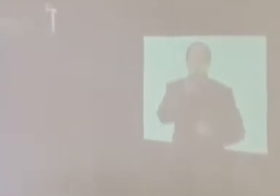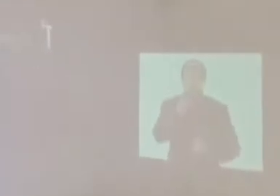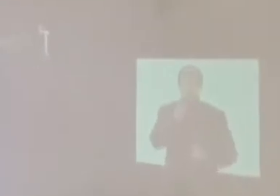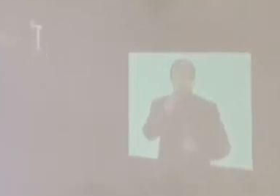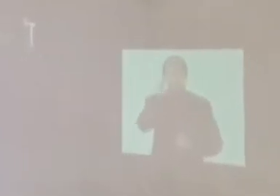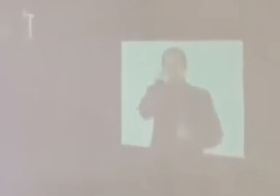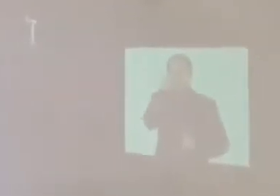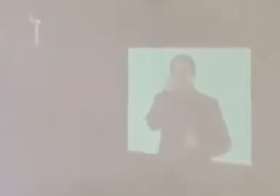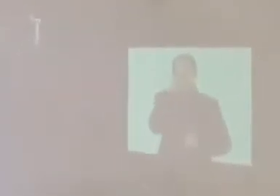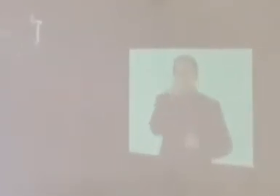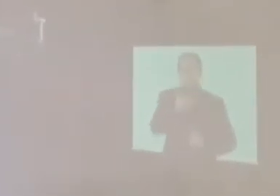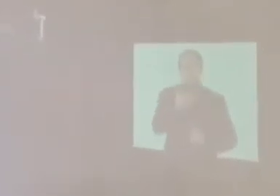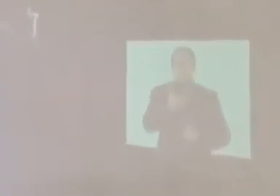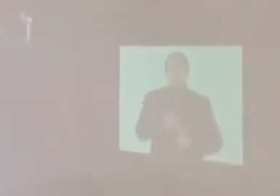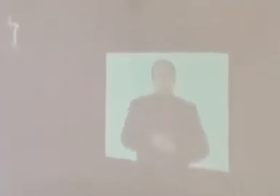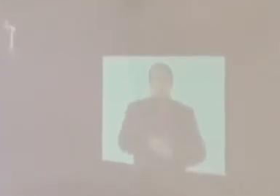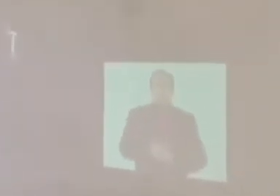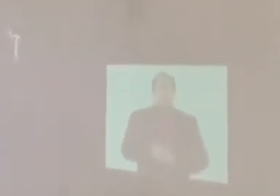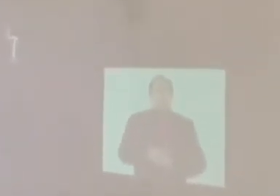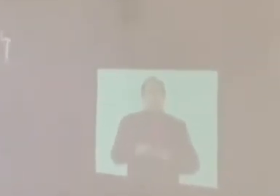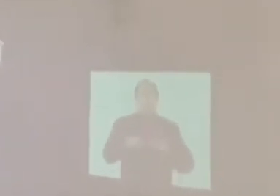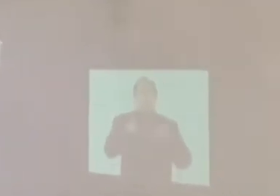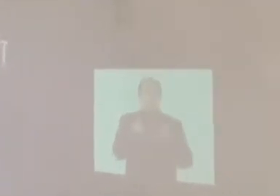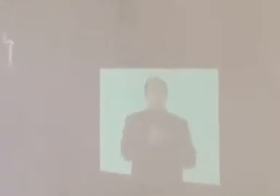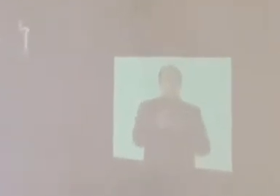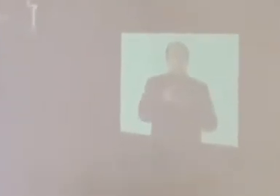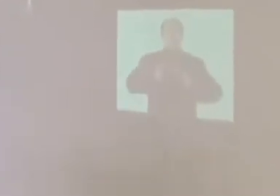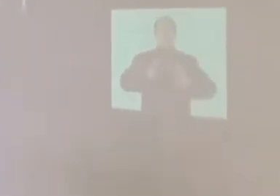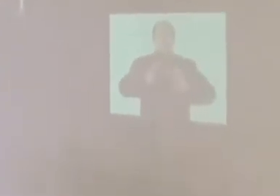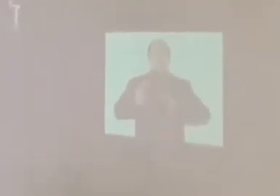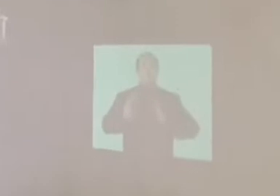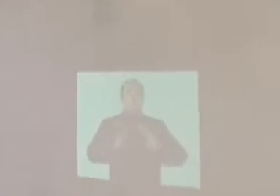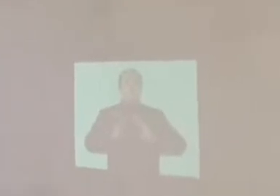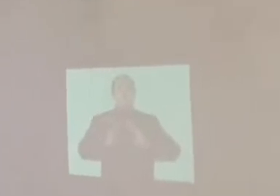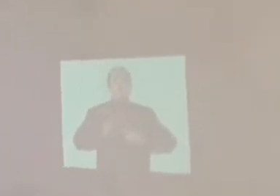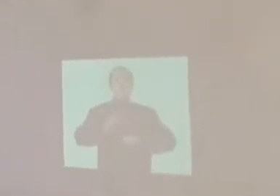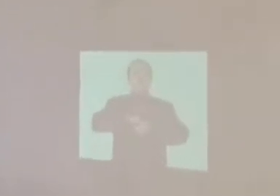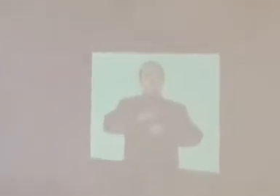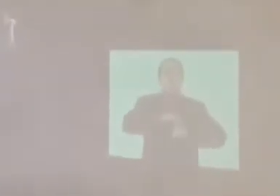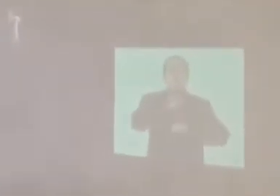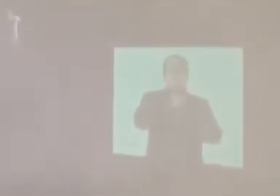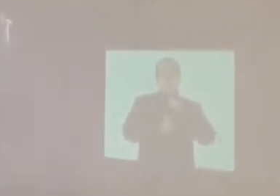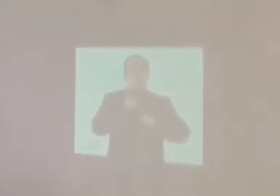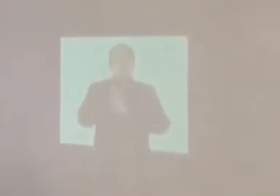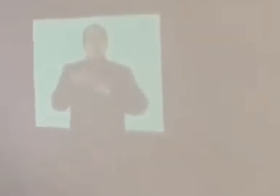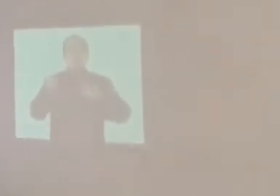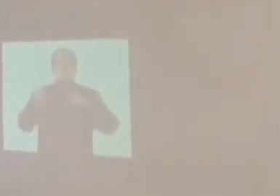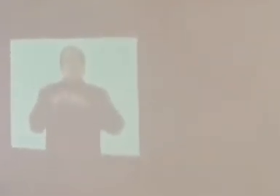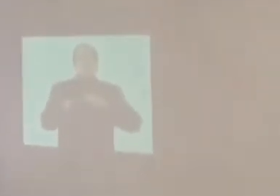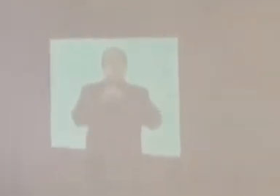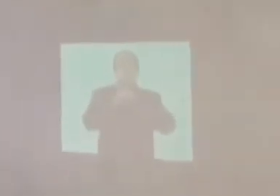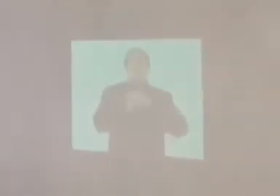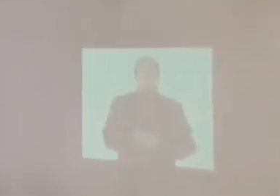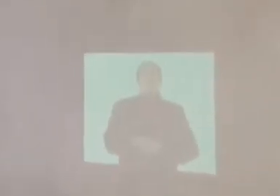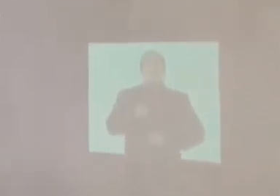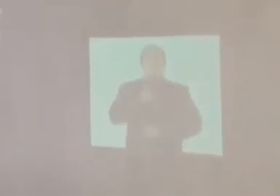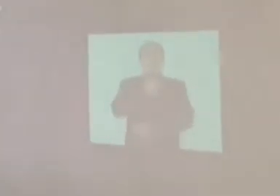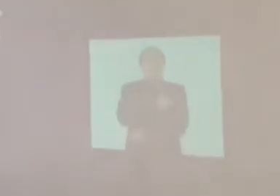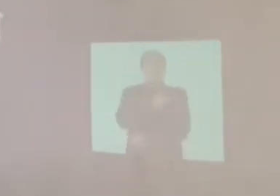en que deben estar todavía las Fuerzas Armadas hasta más años más en lo que se fortalece nuestra Guardia